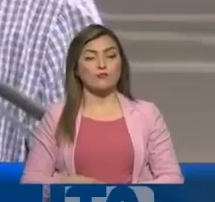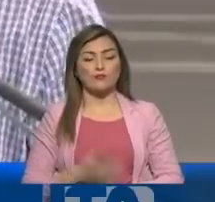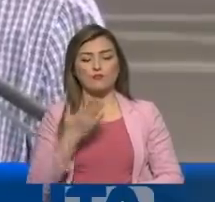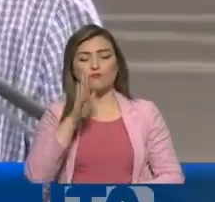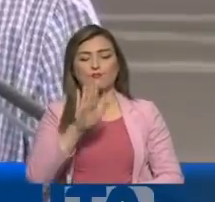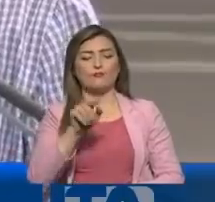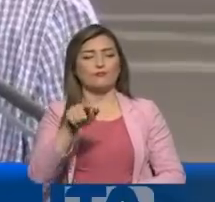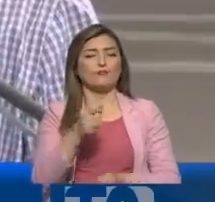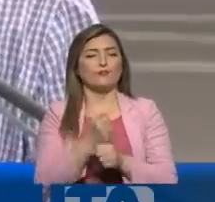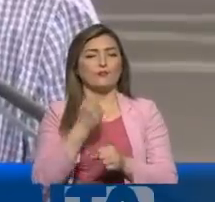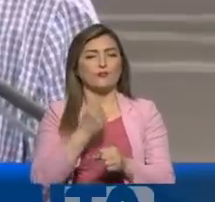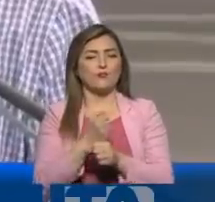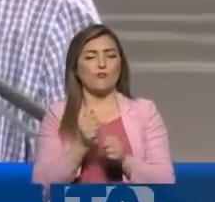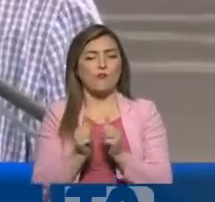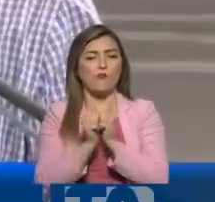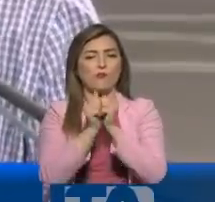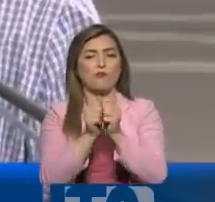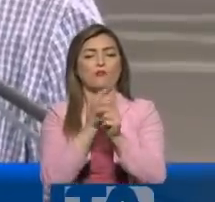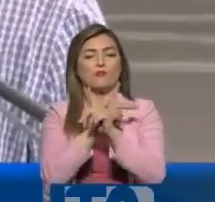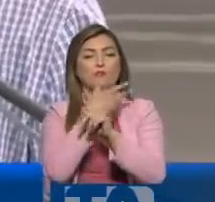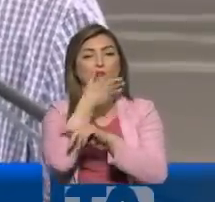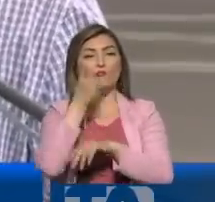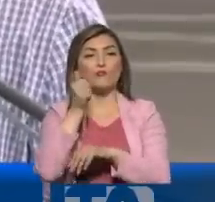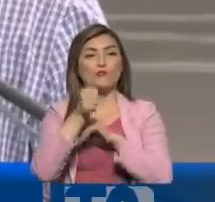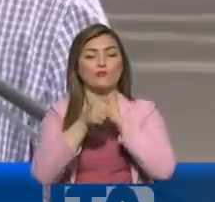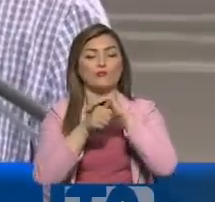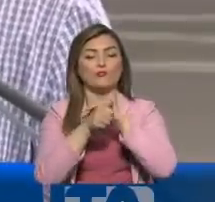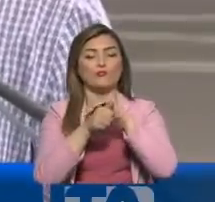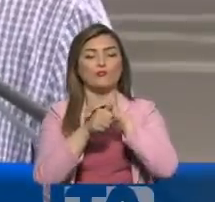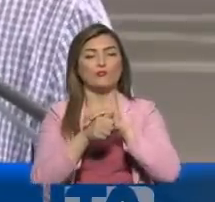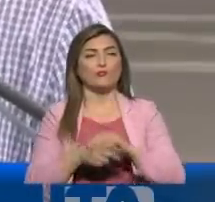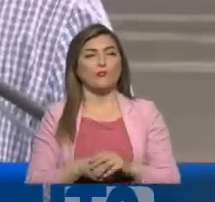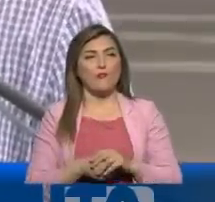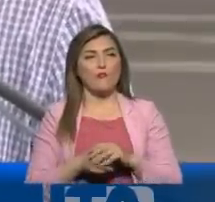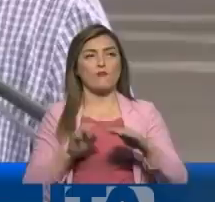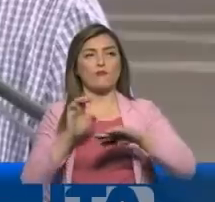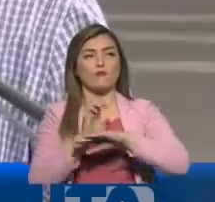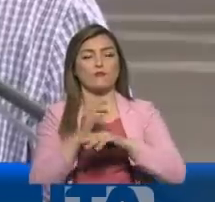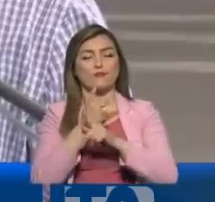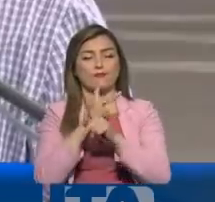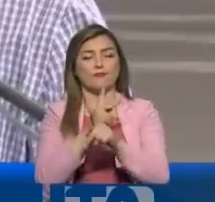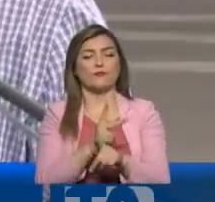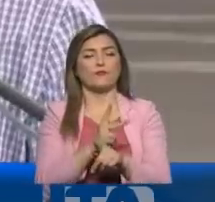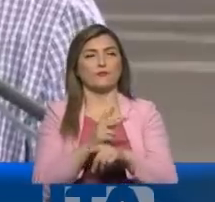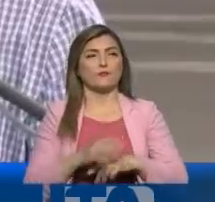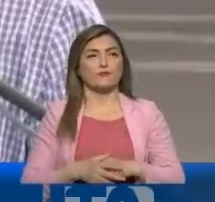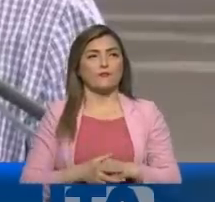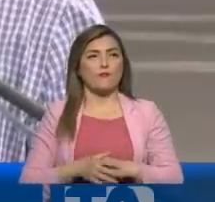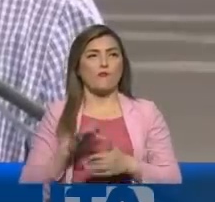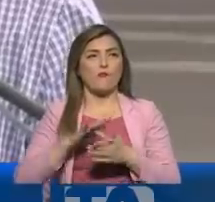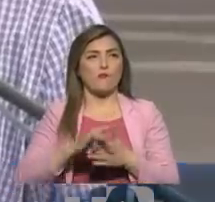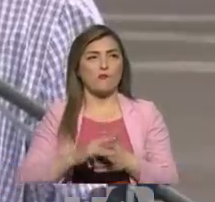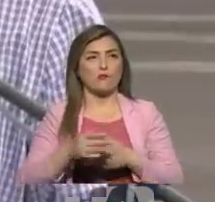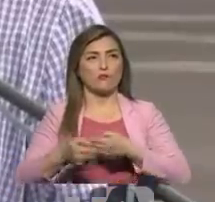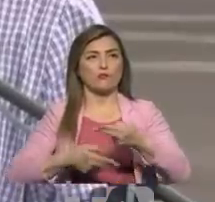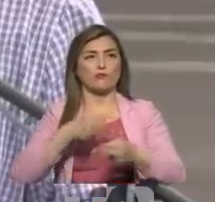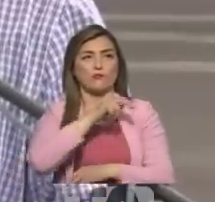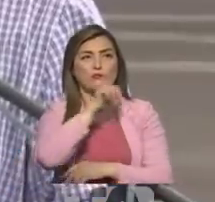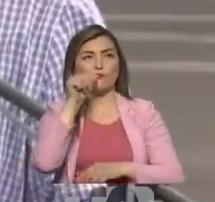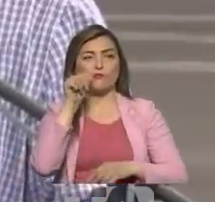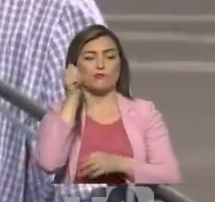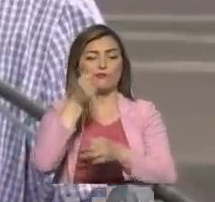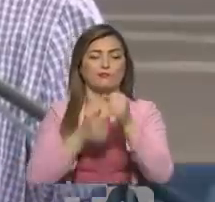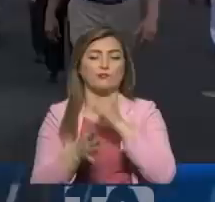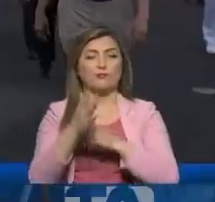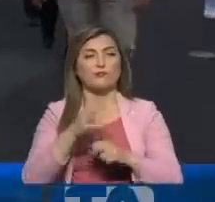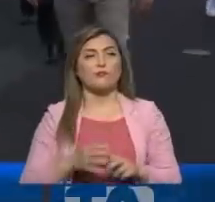conjuntamente para proteger mejor las Islas Galápagos y el Ecuador de las dobles amenazas del narcotráfico y la